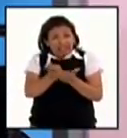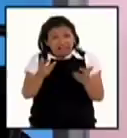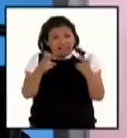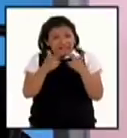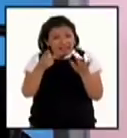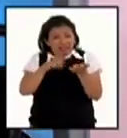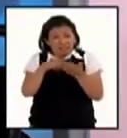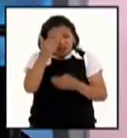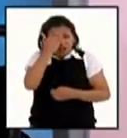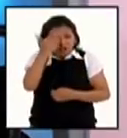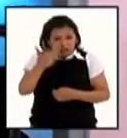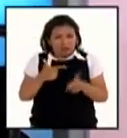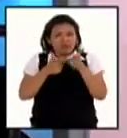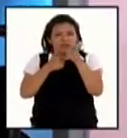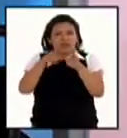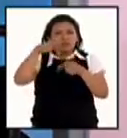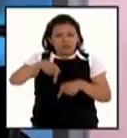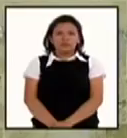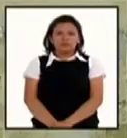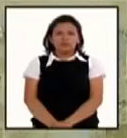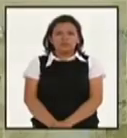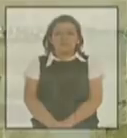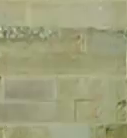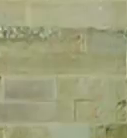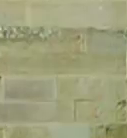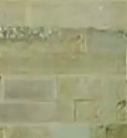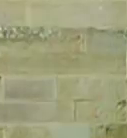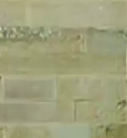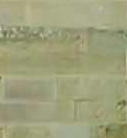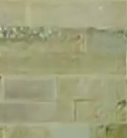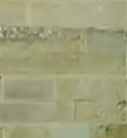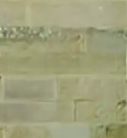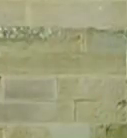Seguimos adelante aquí en Nosotros los Otros.